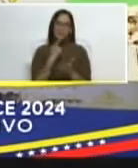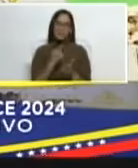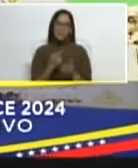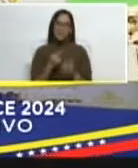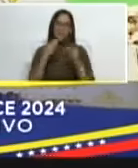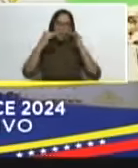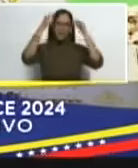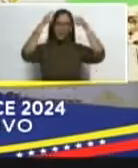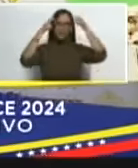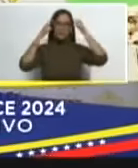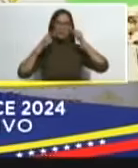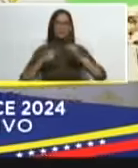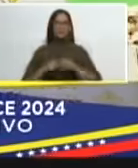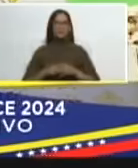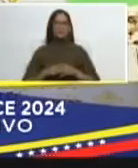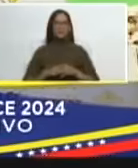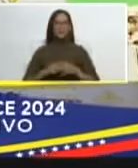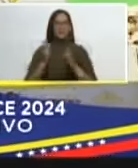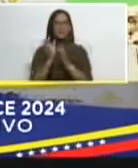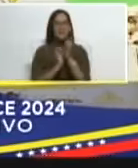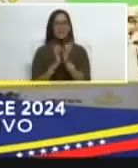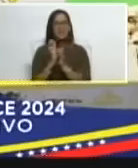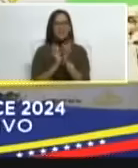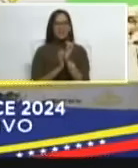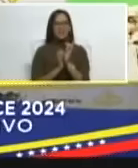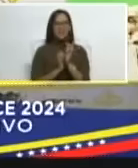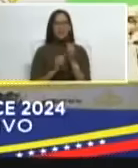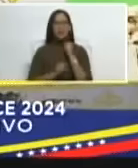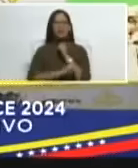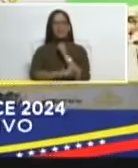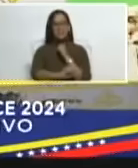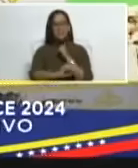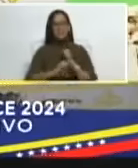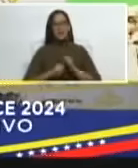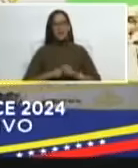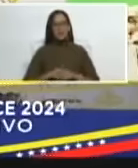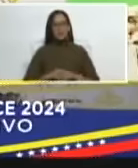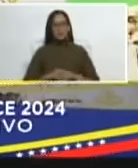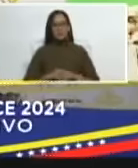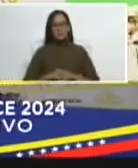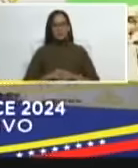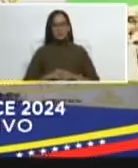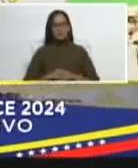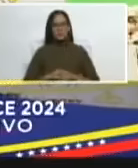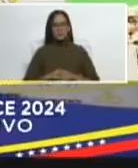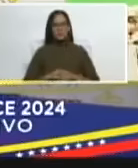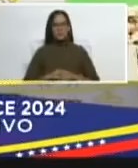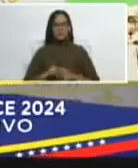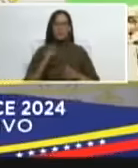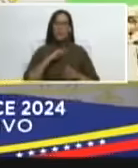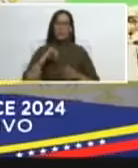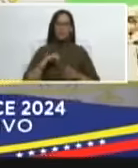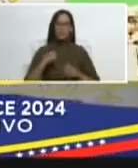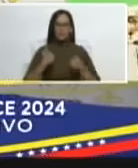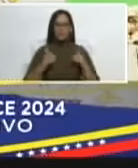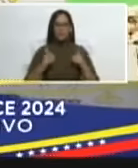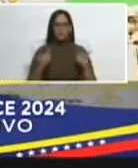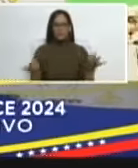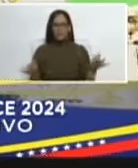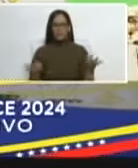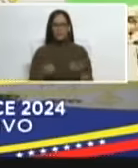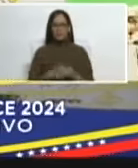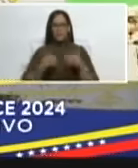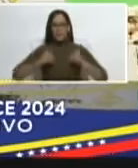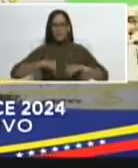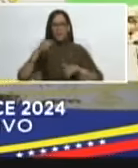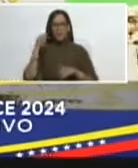Chávez, si a Jesús de Nazaret lo traicionaron, ¿ah? Nosotros, que yo que soy hijo de Sabaneta y tú